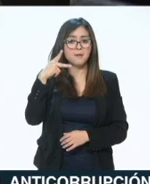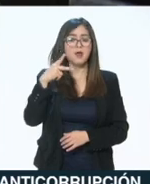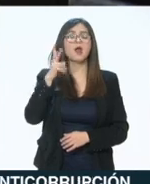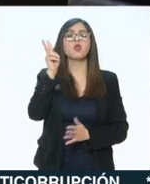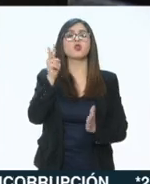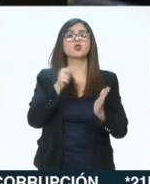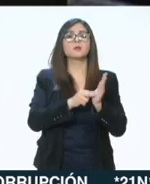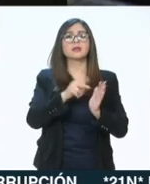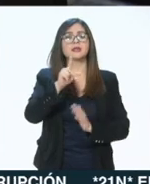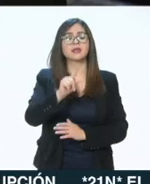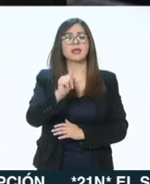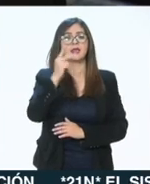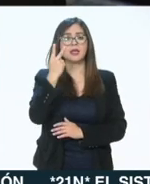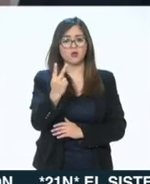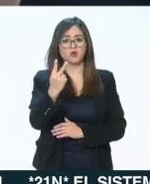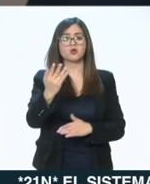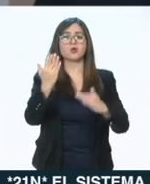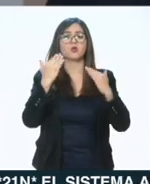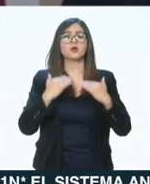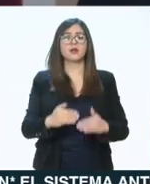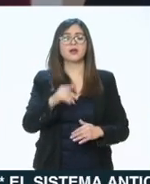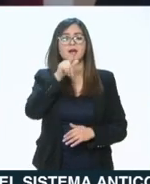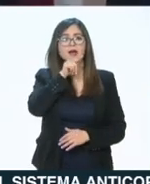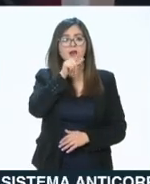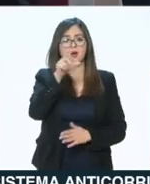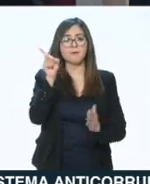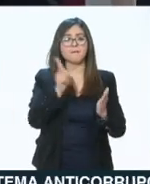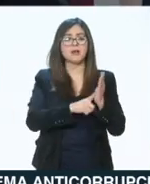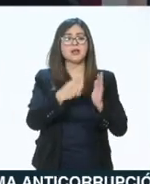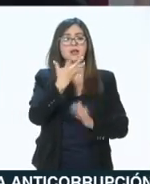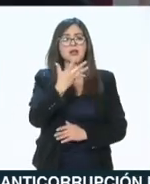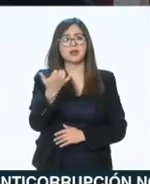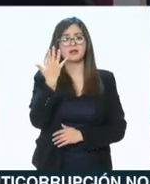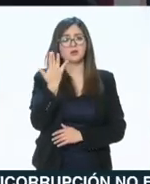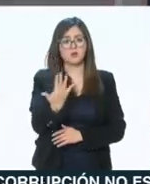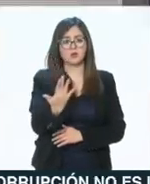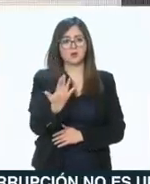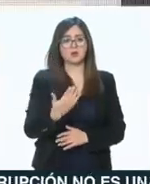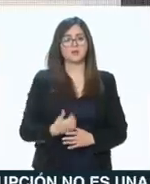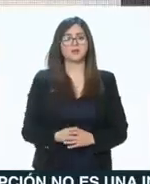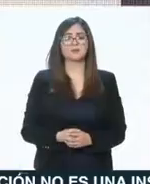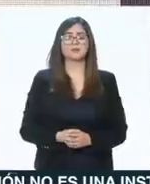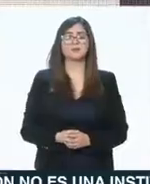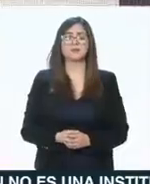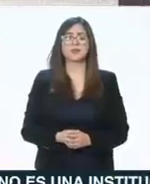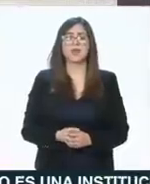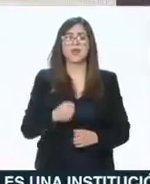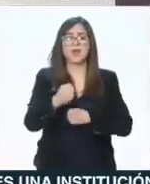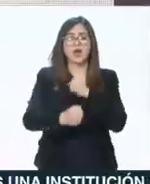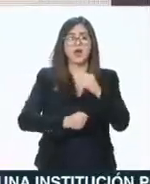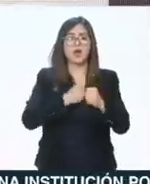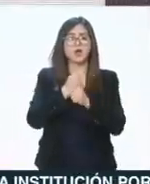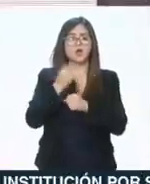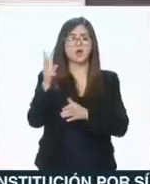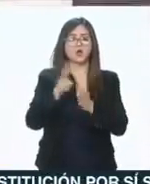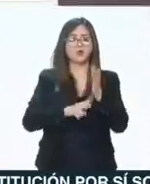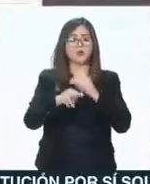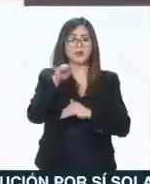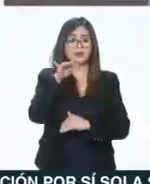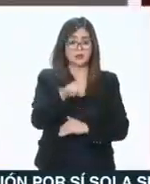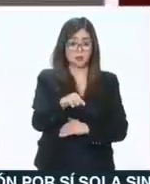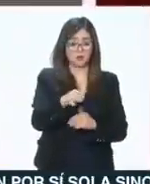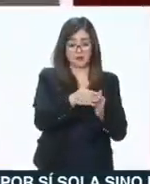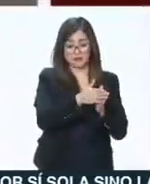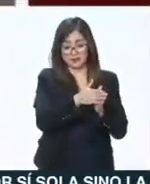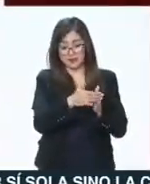con 2.072 y Jalisco con 1.550. En el año 2019, los días que llevamos este